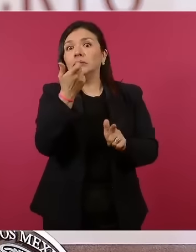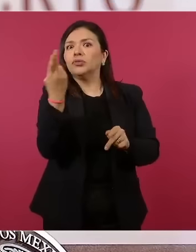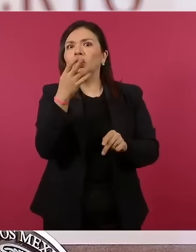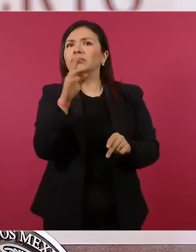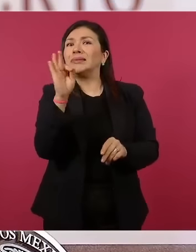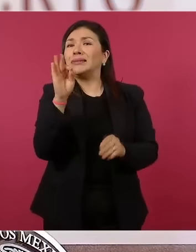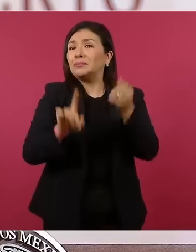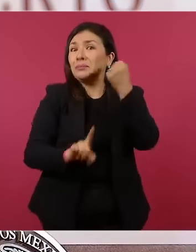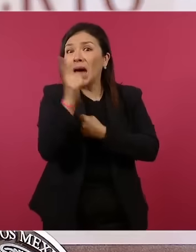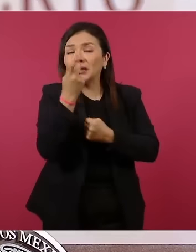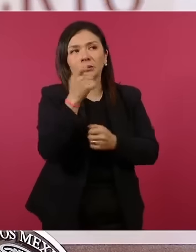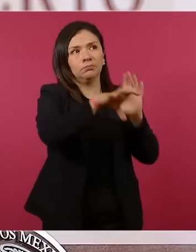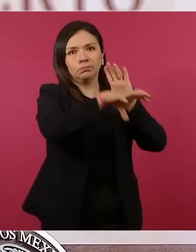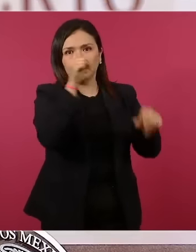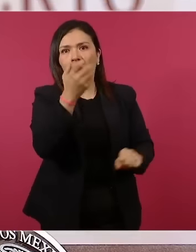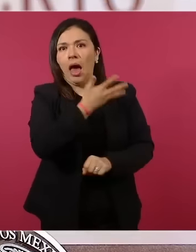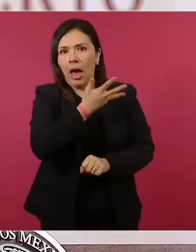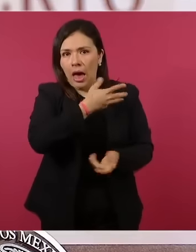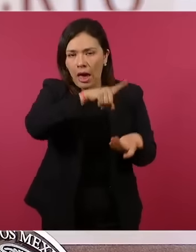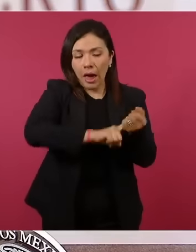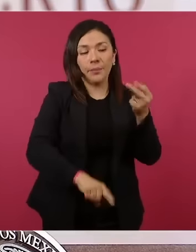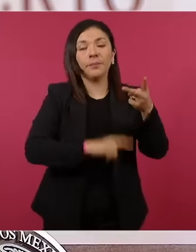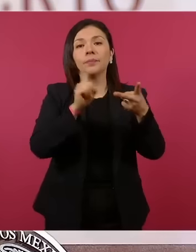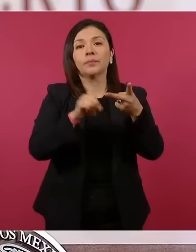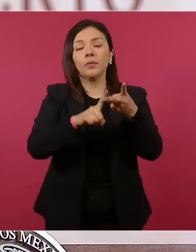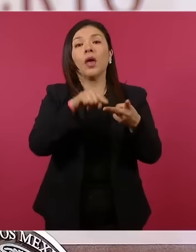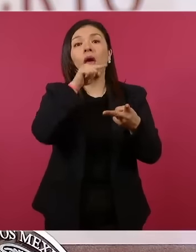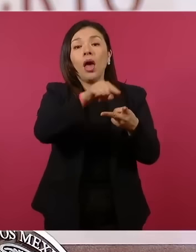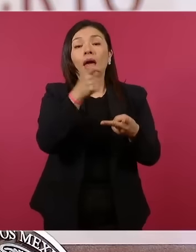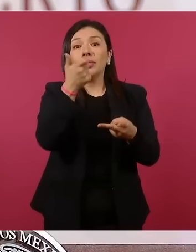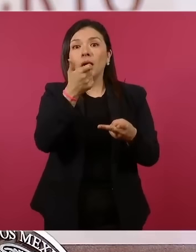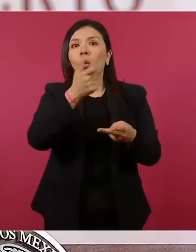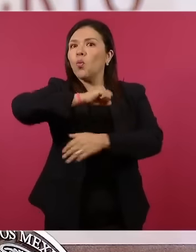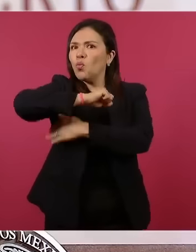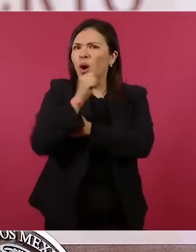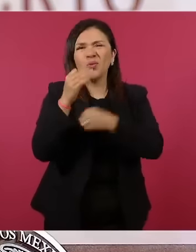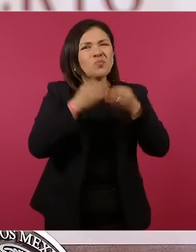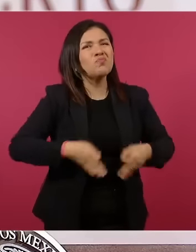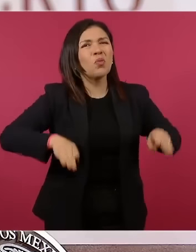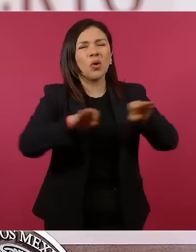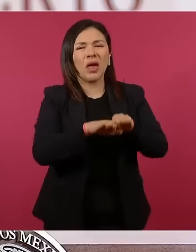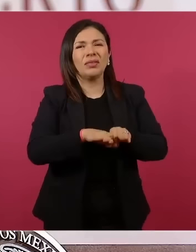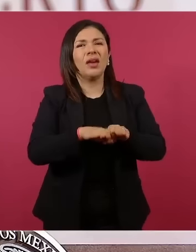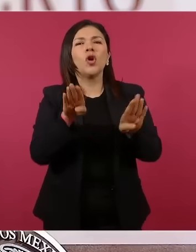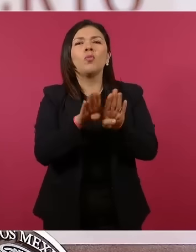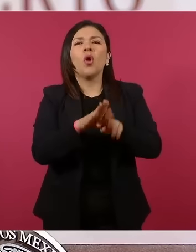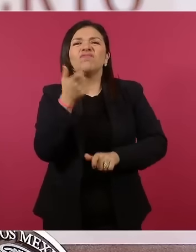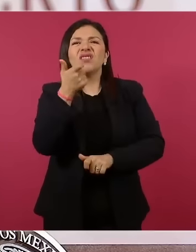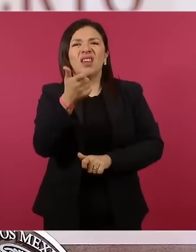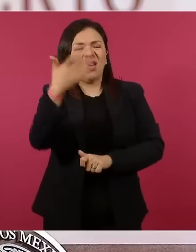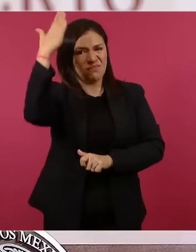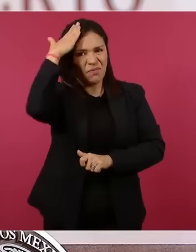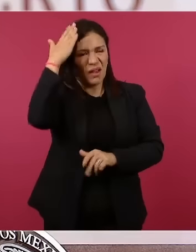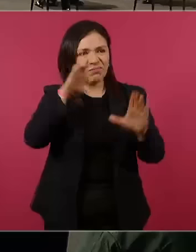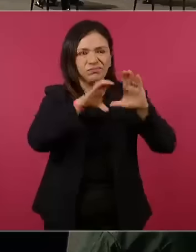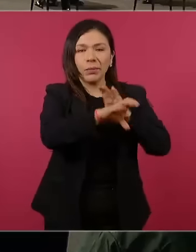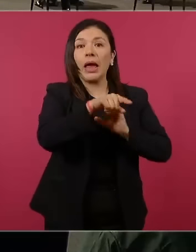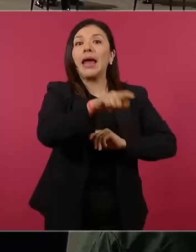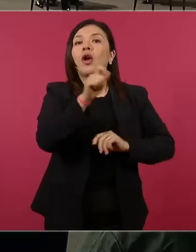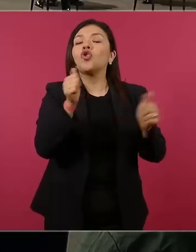necesaria; segundo, tener el recurso, preservarlo en su capital; tener un manejo lo